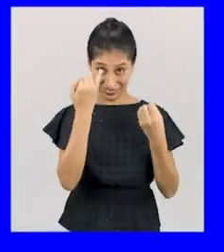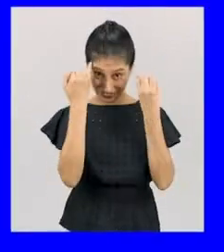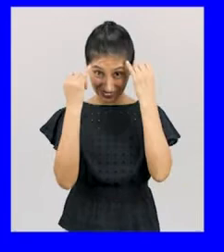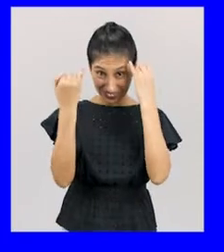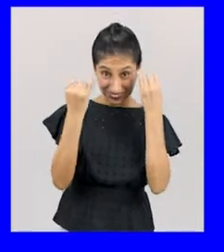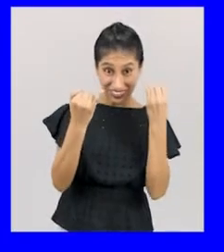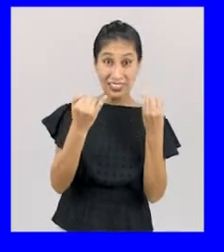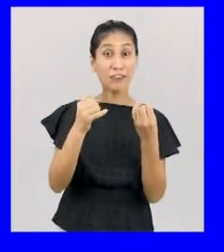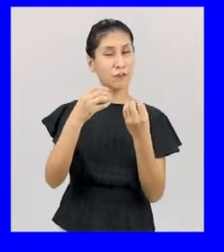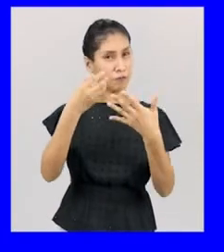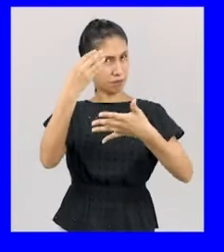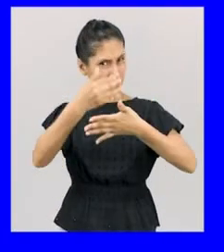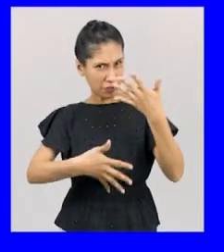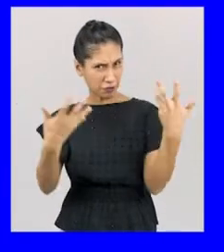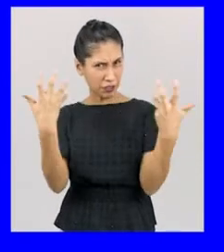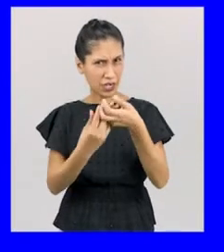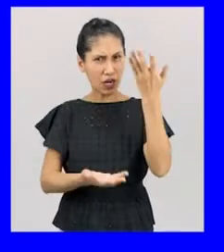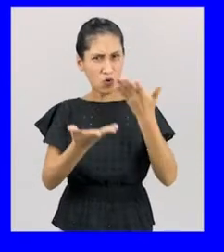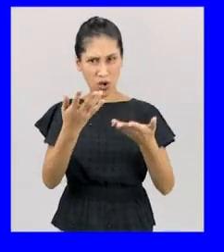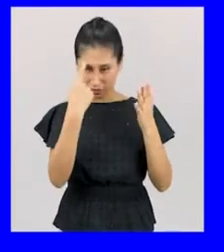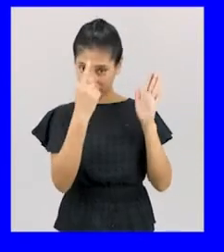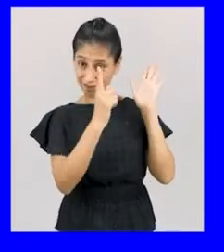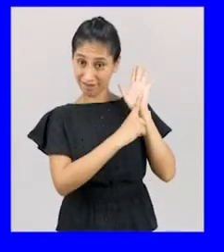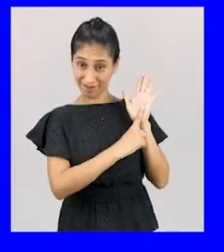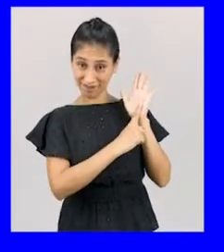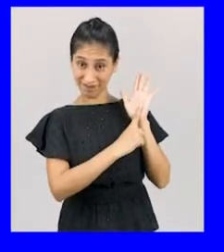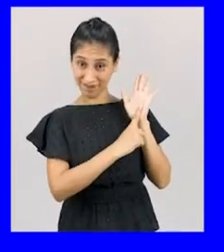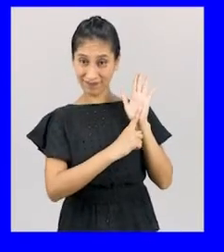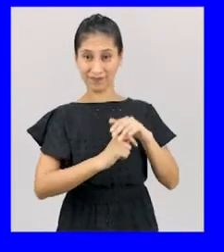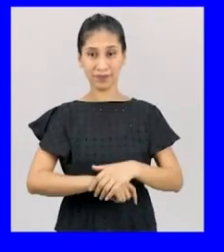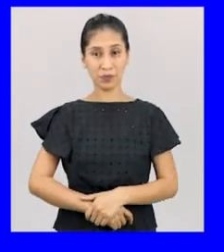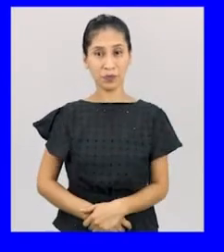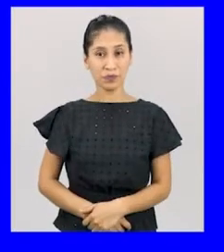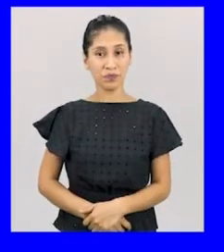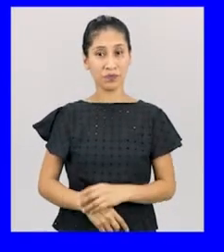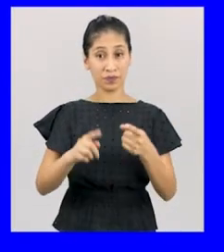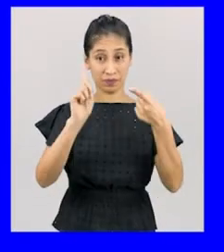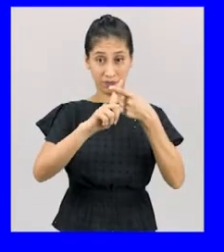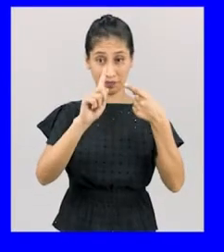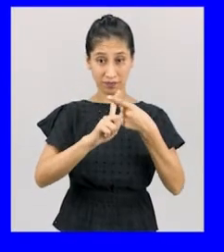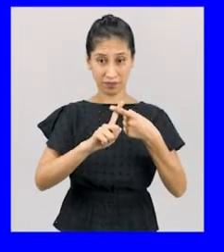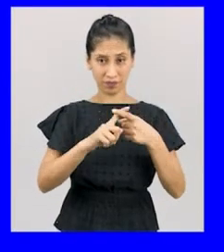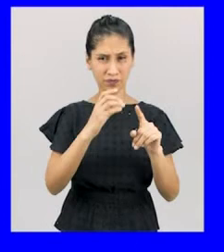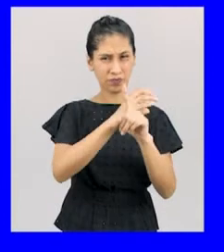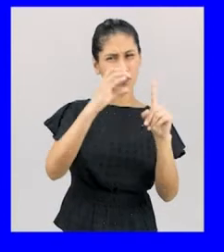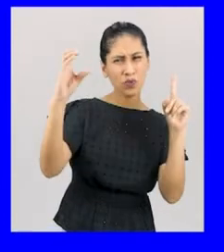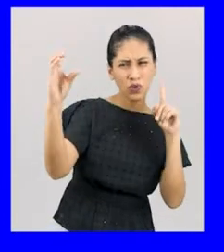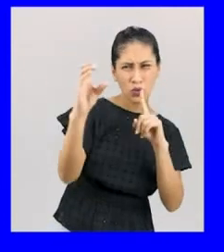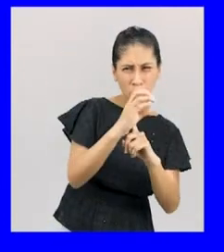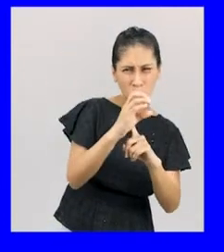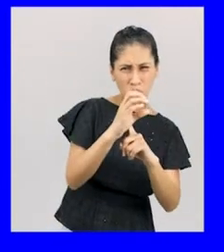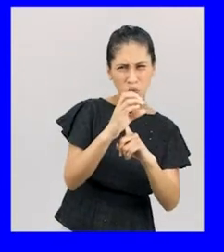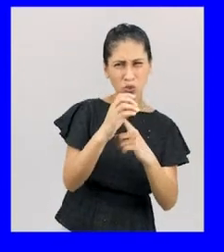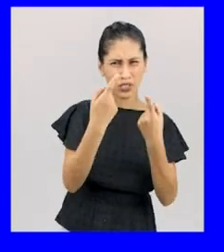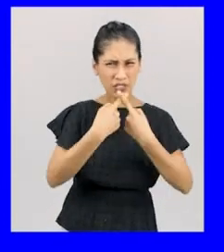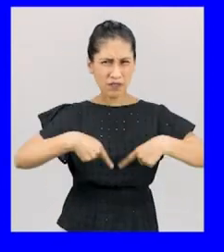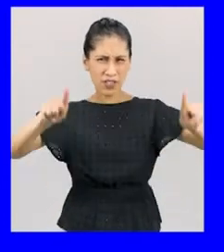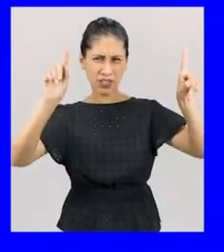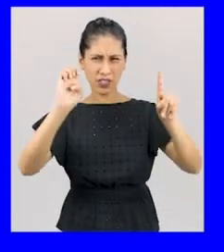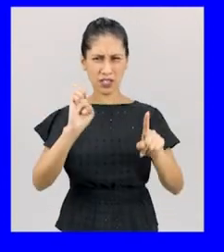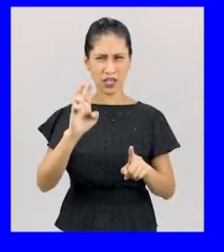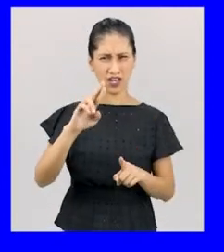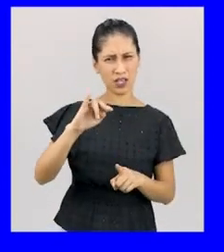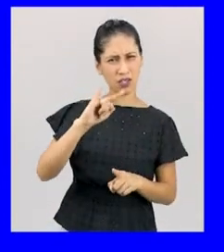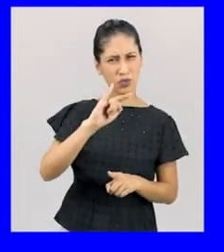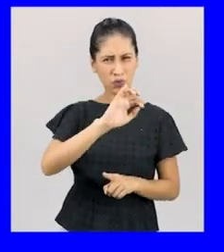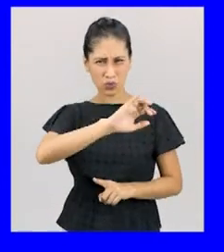texto? Cori, ¿ayudas con la lectura? Sí. A ver. La cultura se diferencia de la erudición por